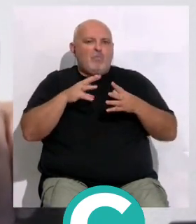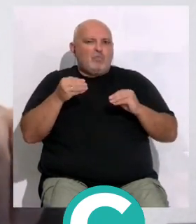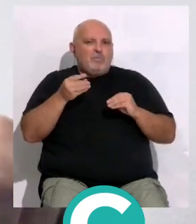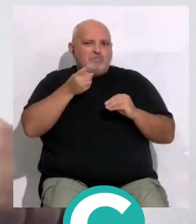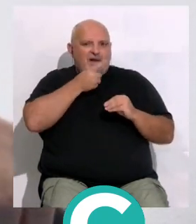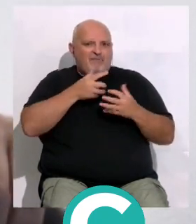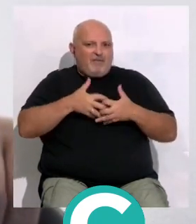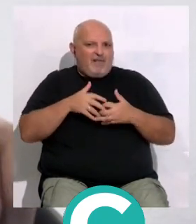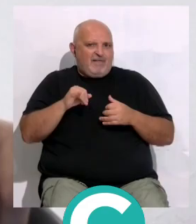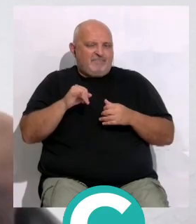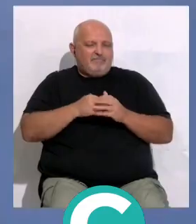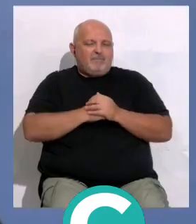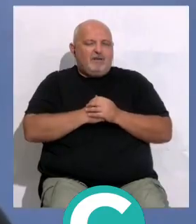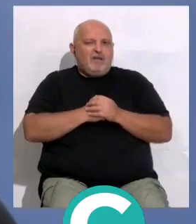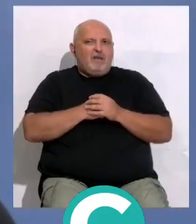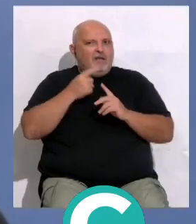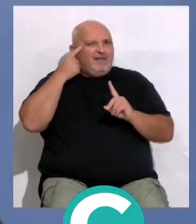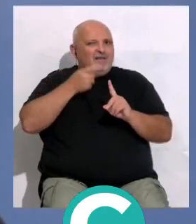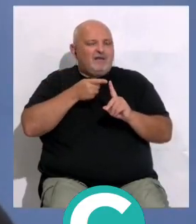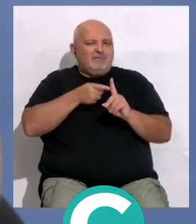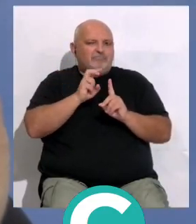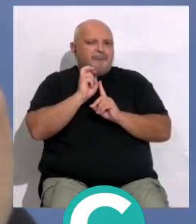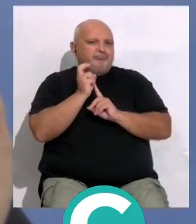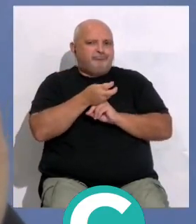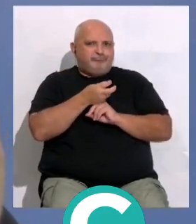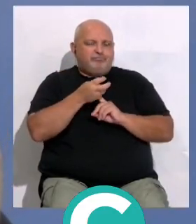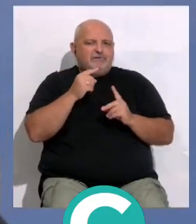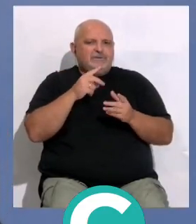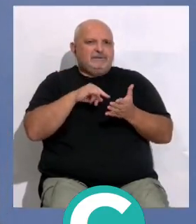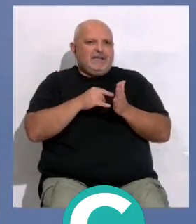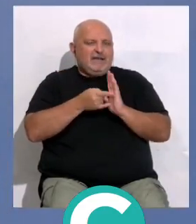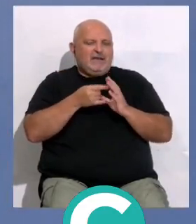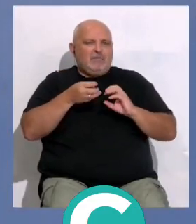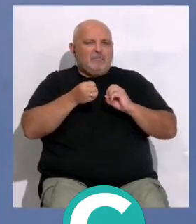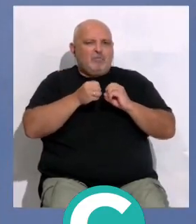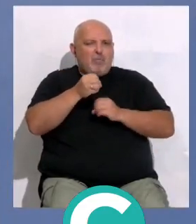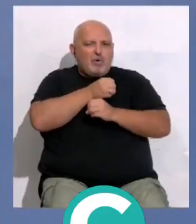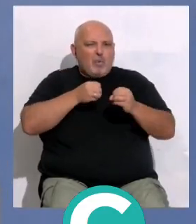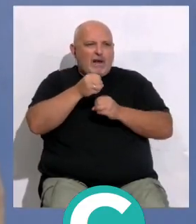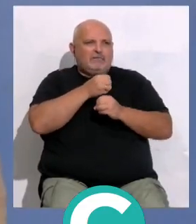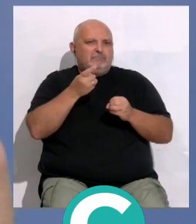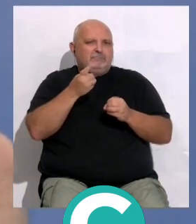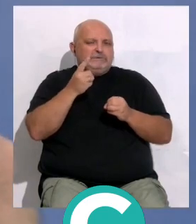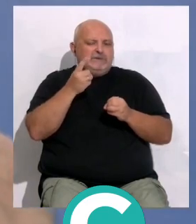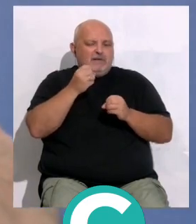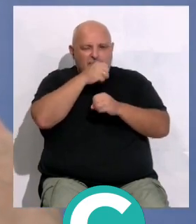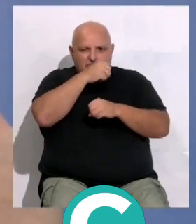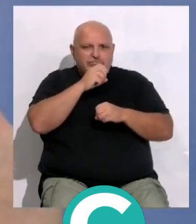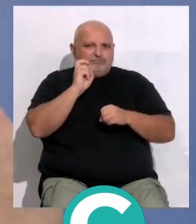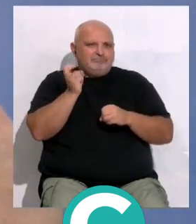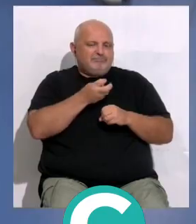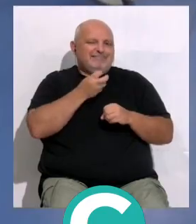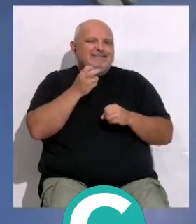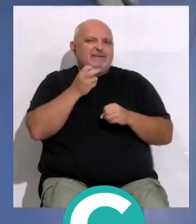funcionando mal. Entonces, nosotros hacemos un abordaje multidisciplinar con técnicas biomoleculares, bioquímicas, donde estudiamos en